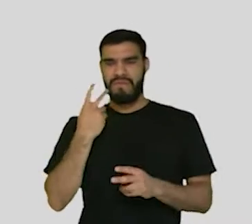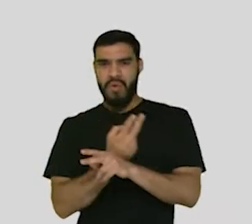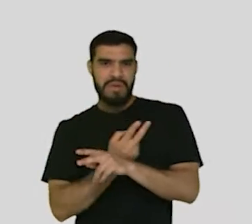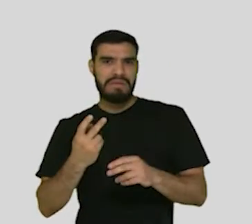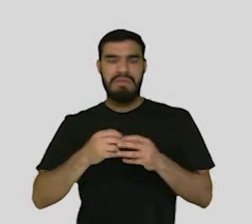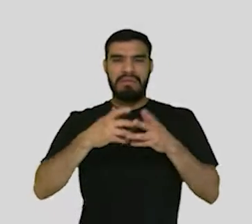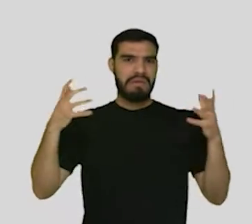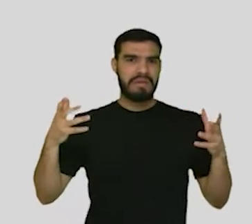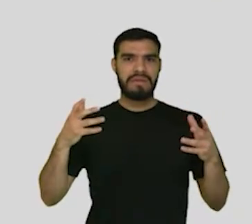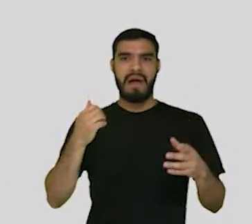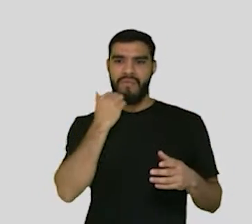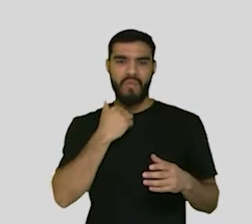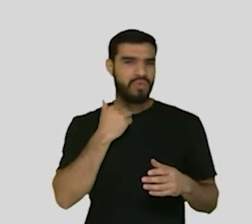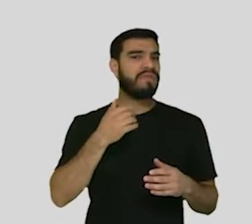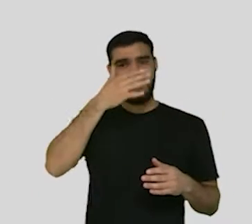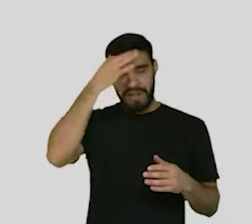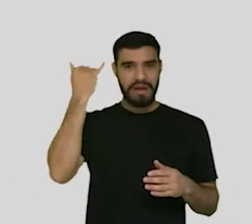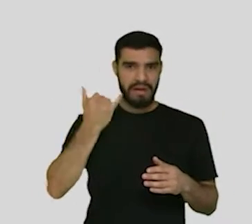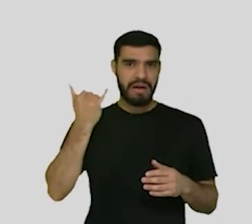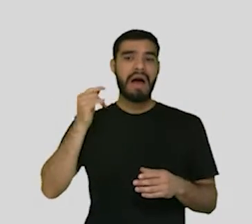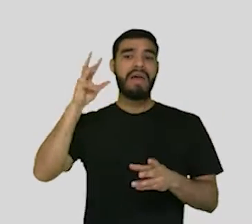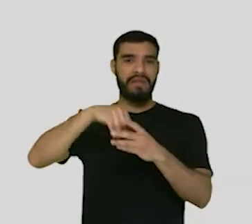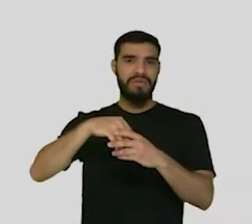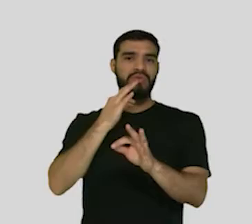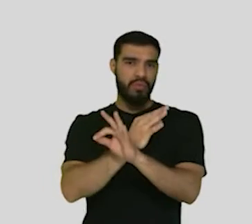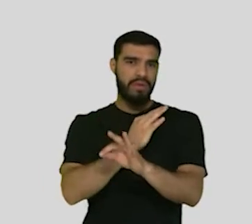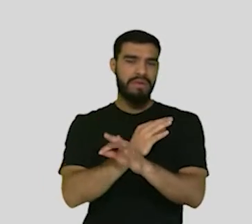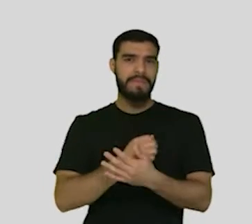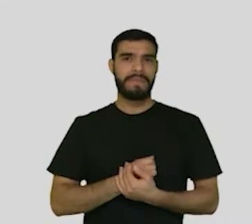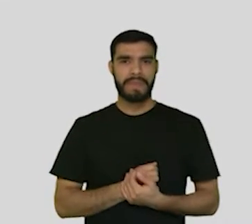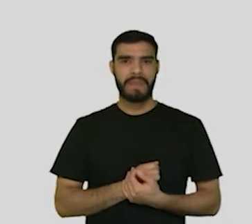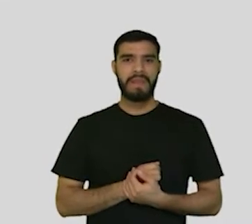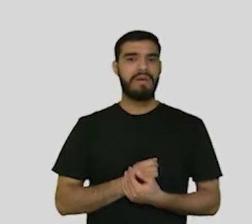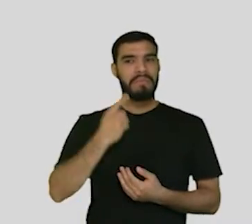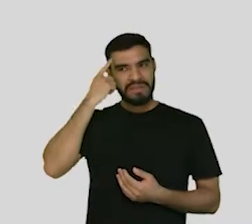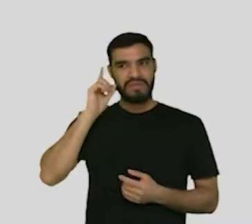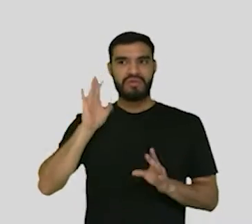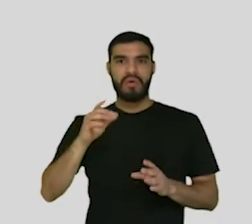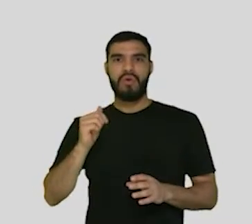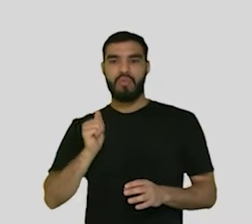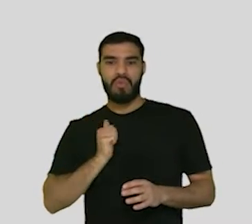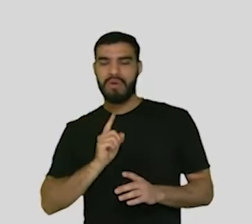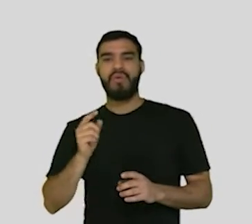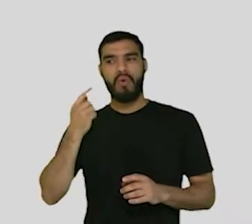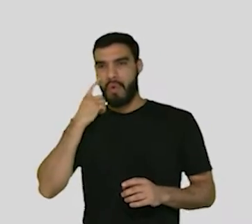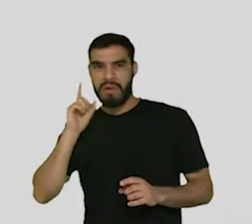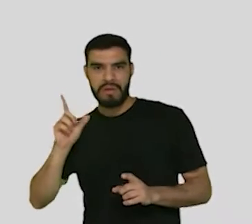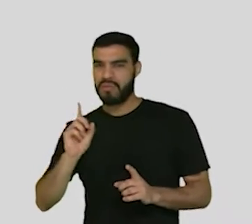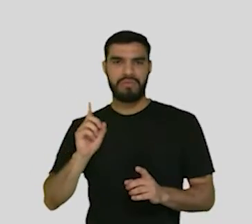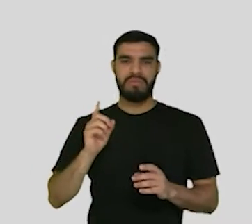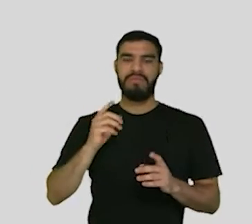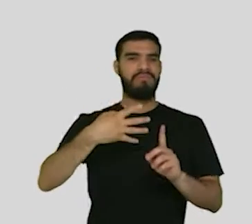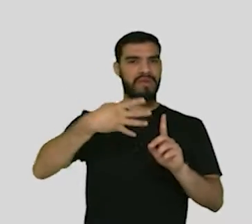bullying oye ya po a esa guata pisareje upeva